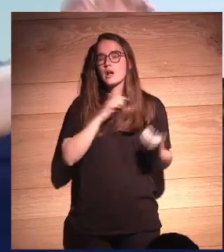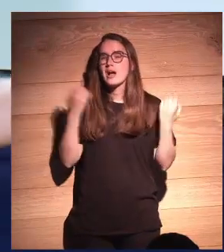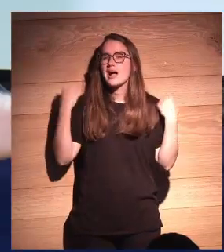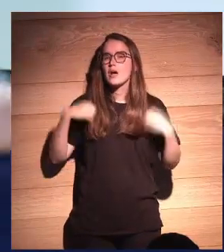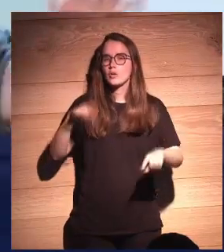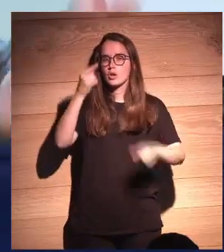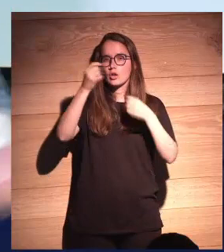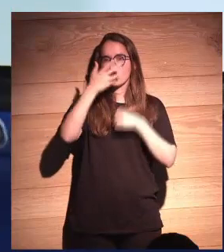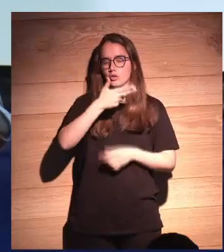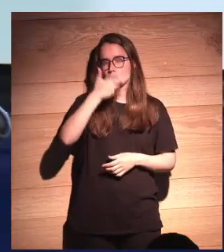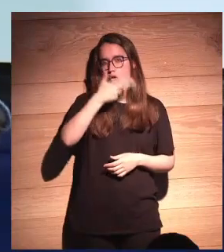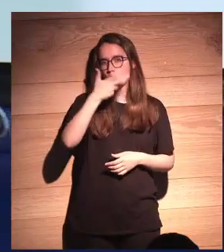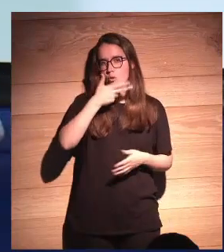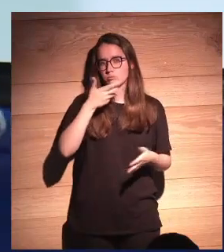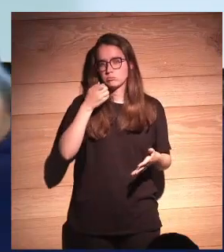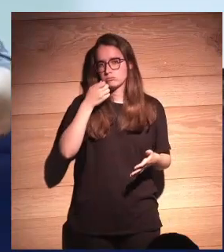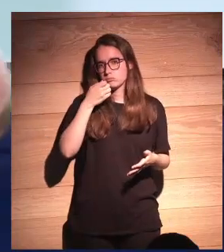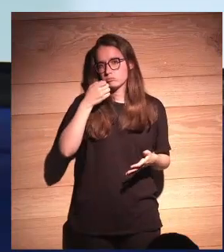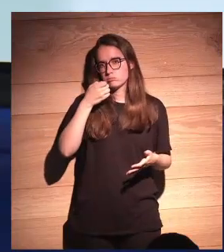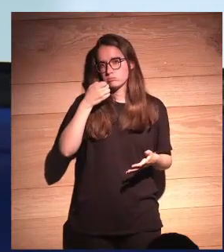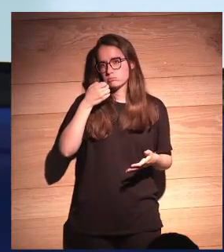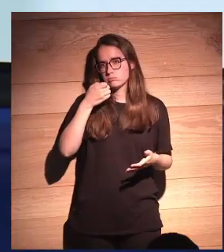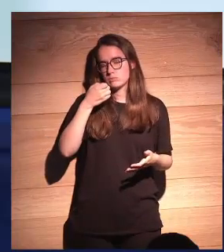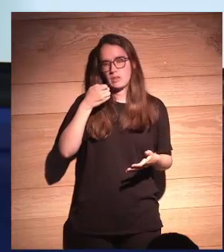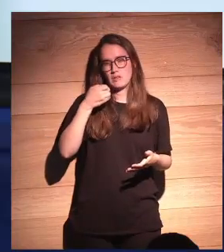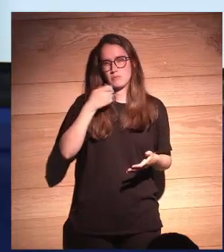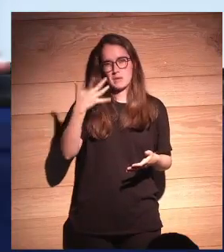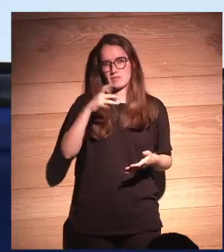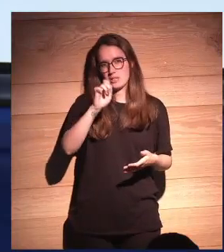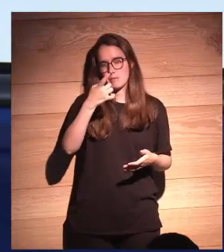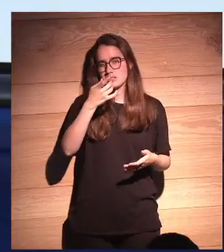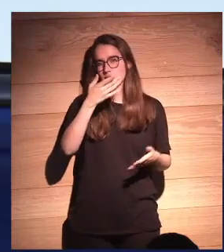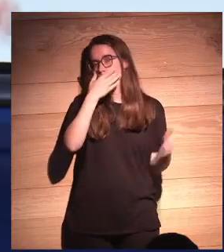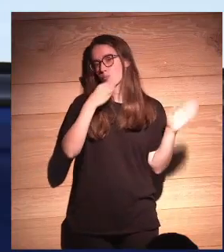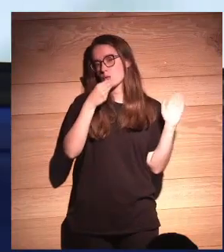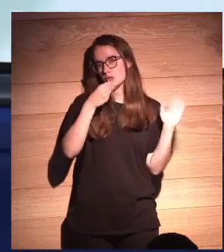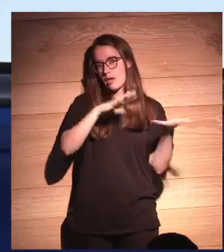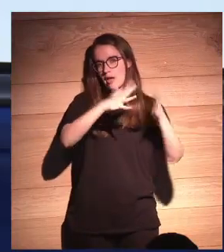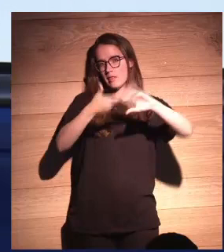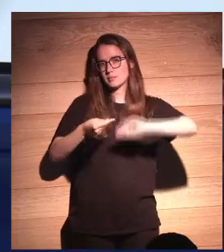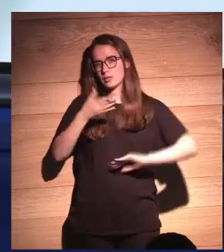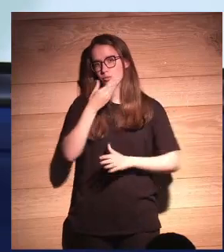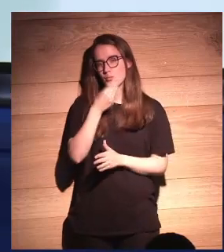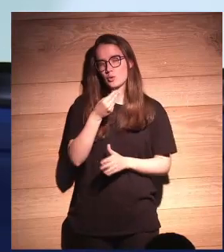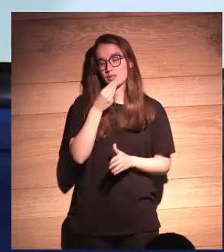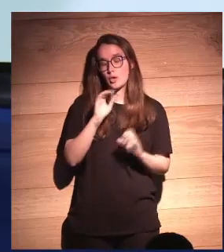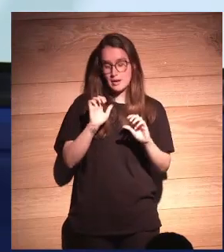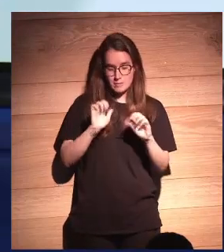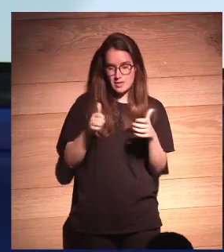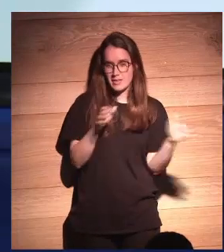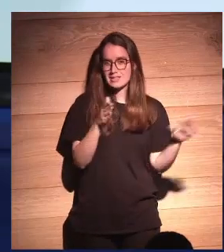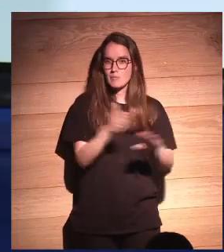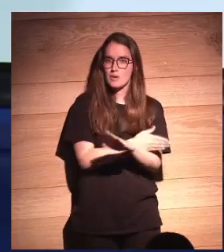aunque la corrección de color es lo que se conoce como más estándar, que es el poner bonito, realmente empieza desde